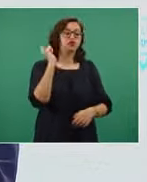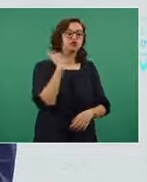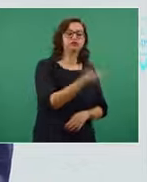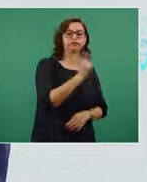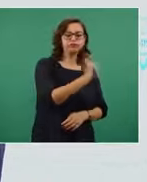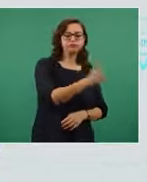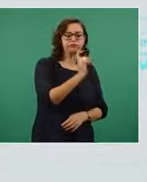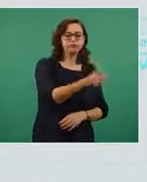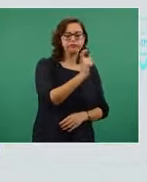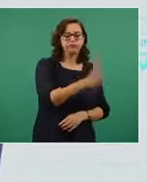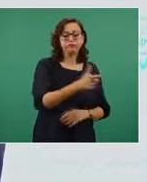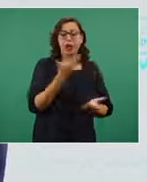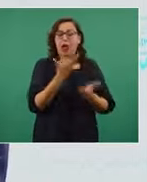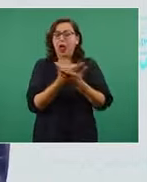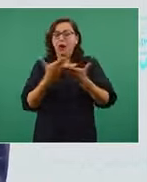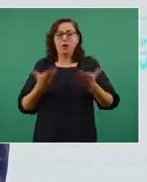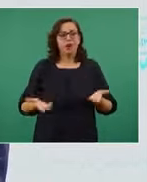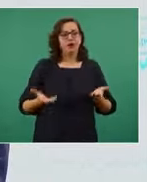y que ahora ya no les pueden pagar eso.